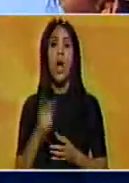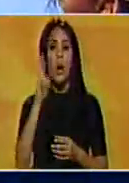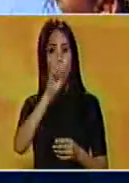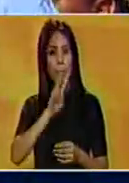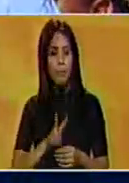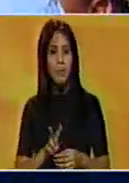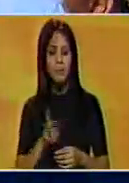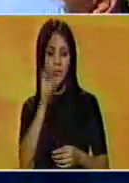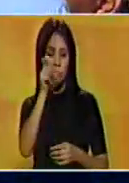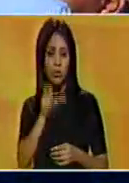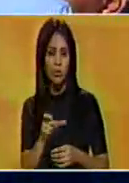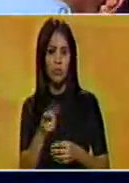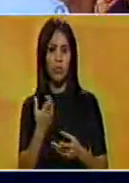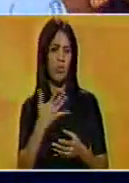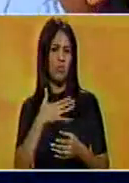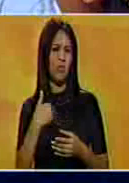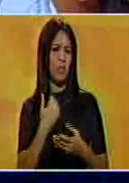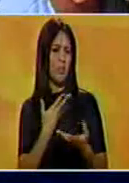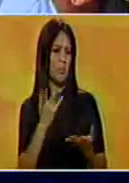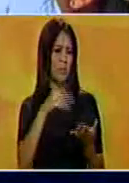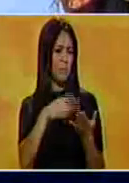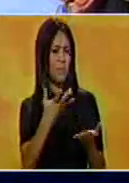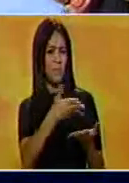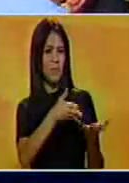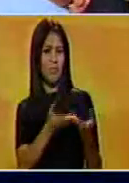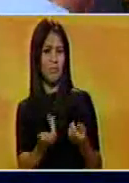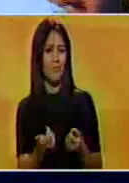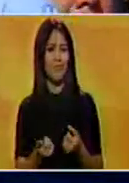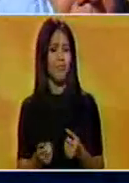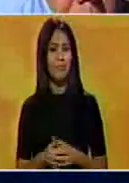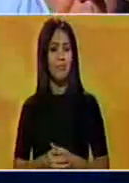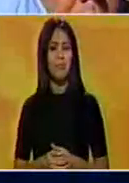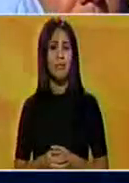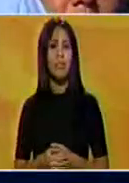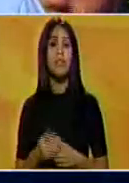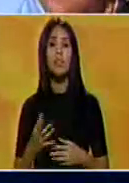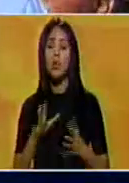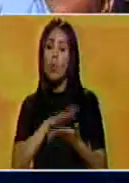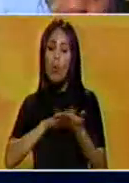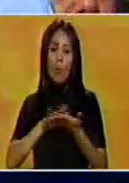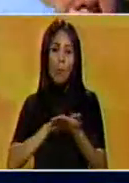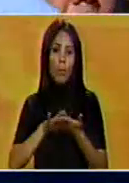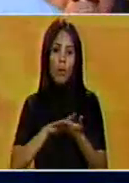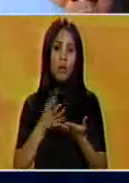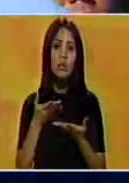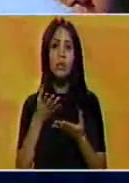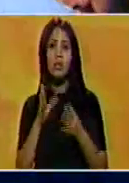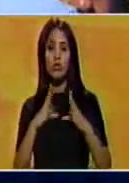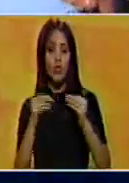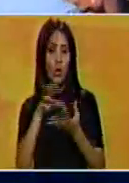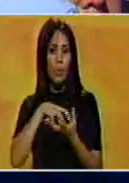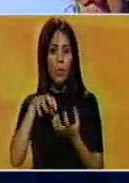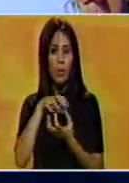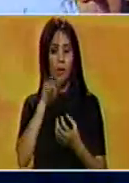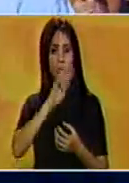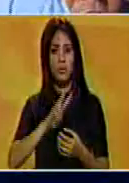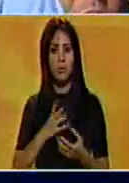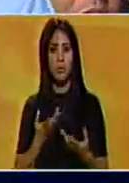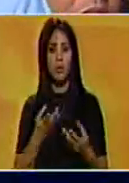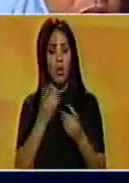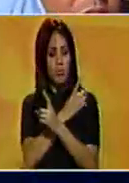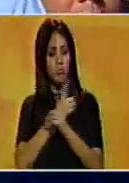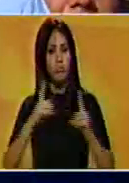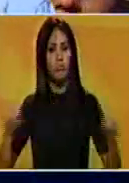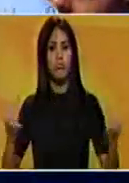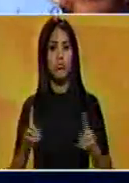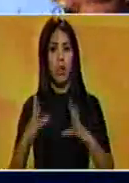nuestras diferencias políticas, no queremos volver. Cualquier problema que tengamos los venezolanos los queremos resolver en paz, lo queremos resolver por la vía democrática, los queremos